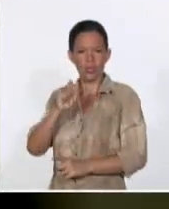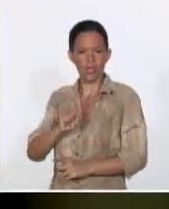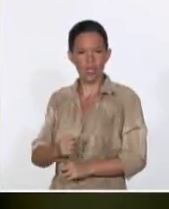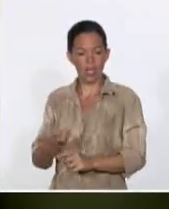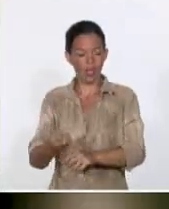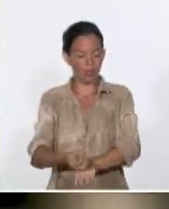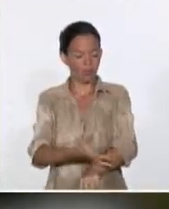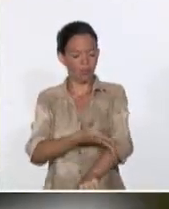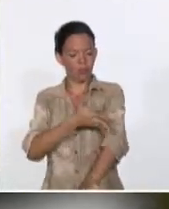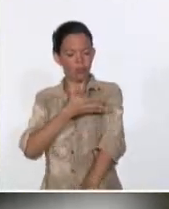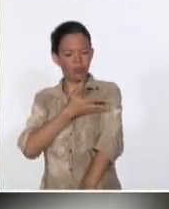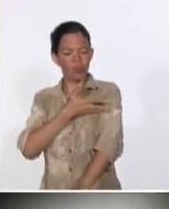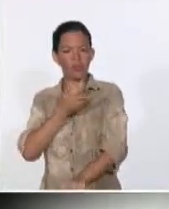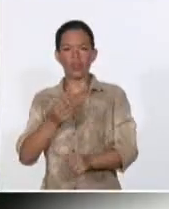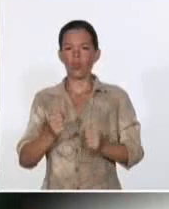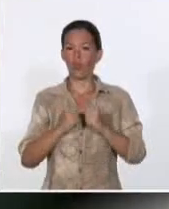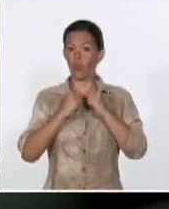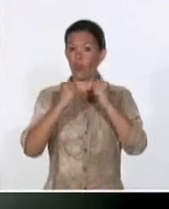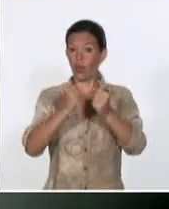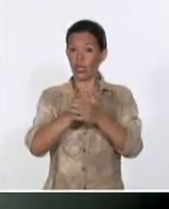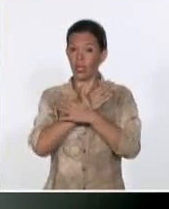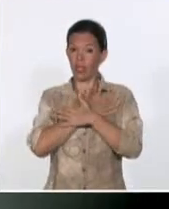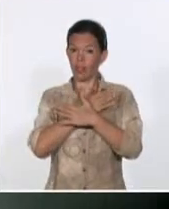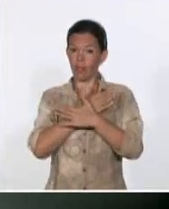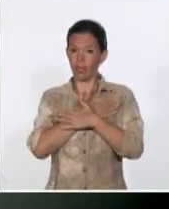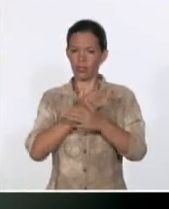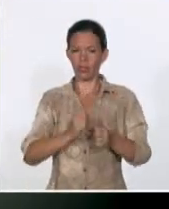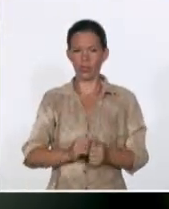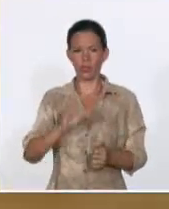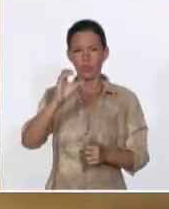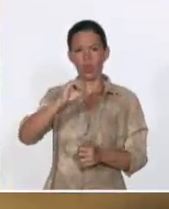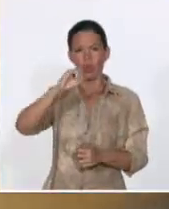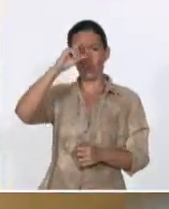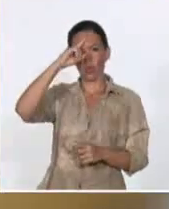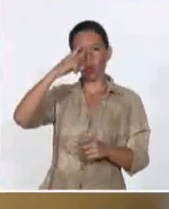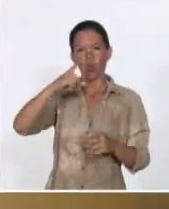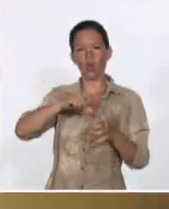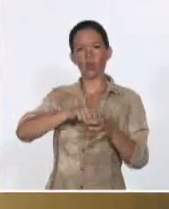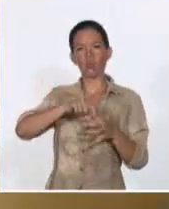profundo afecto. Oswaldo Guayasamín.